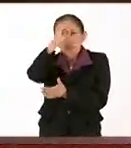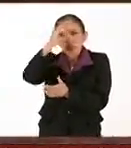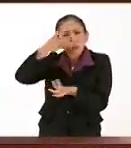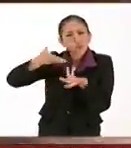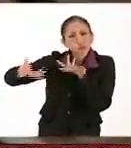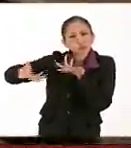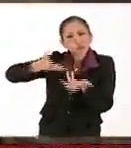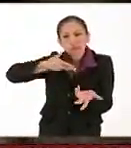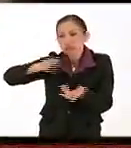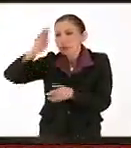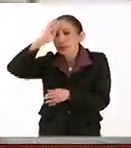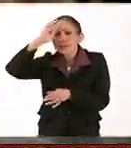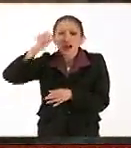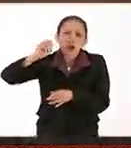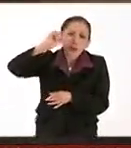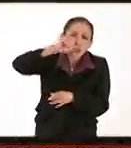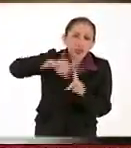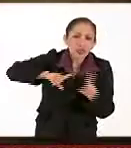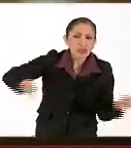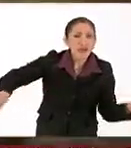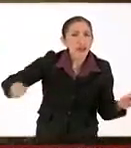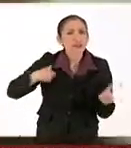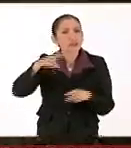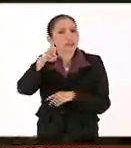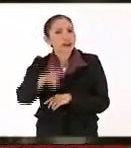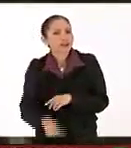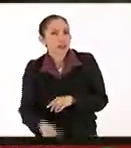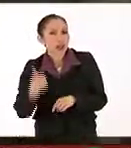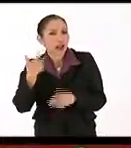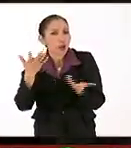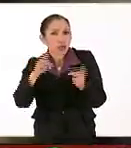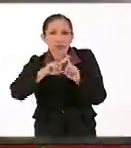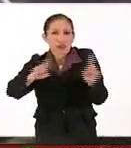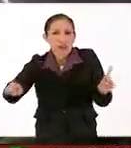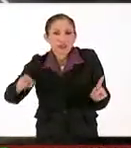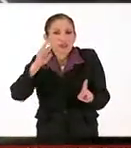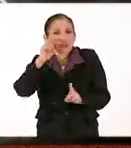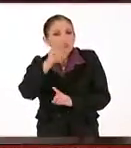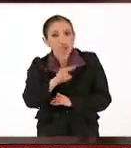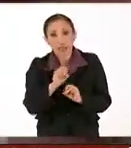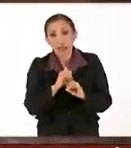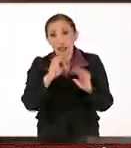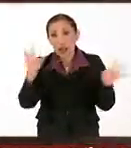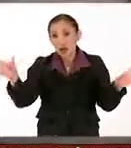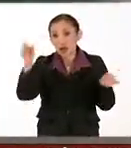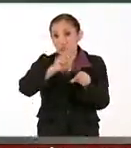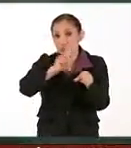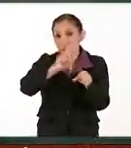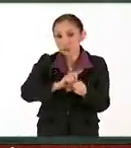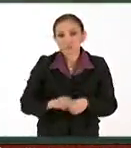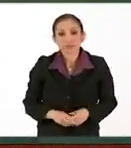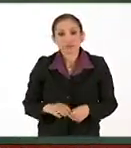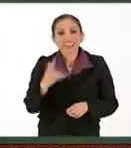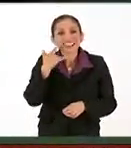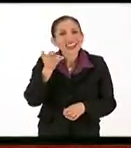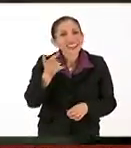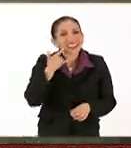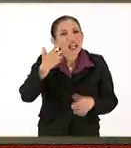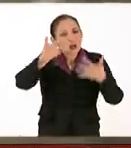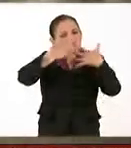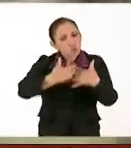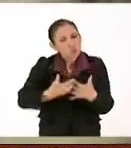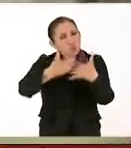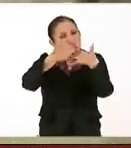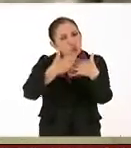opiniones. ¿Qué pensamos de algo distinto a nuestra realidad que esté fuera de lo que vemos obviamente en el día a día? Tratar de hacer ese